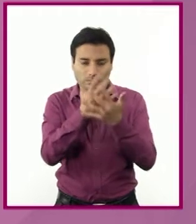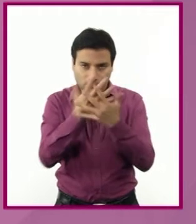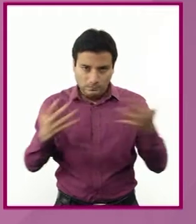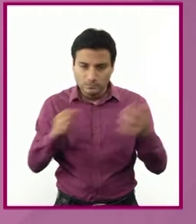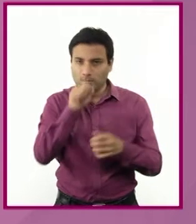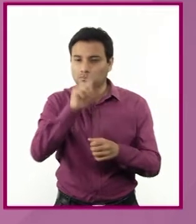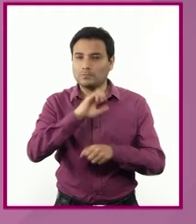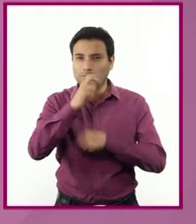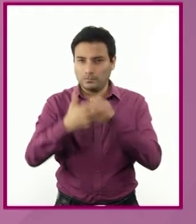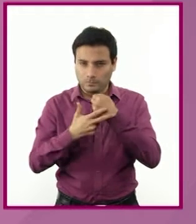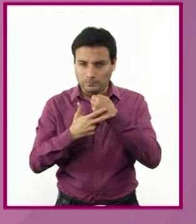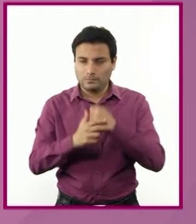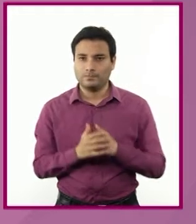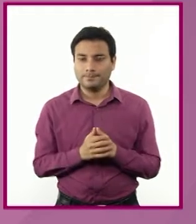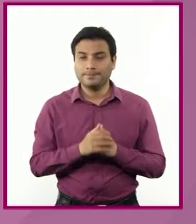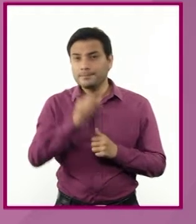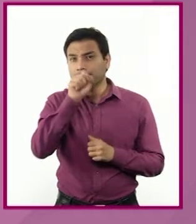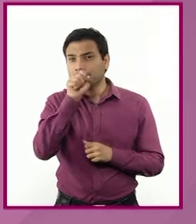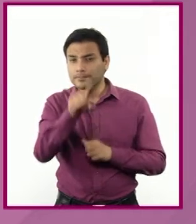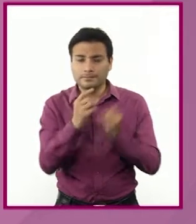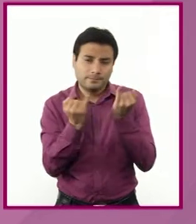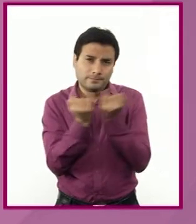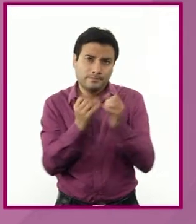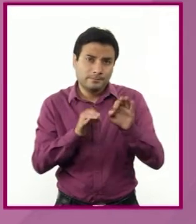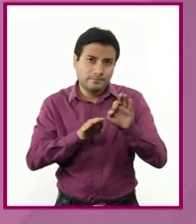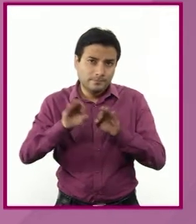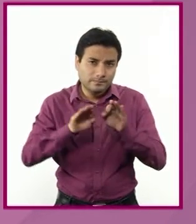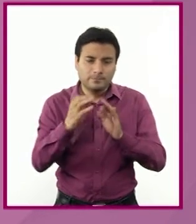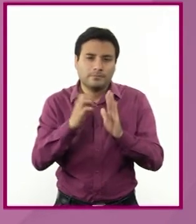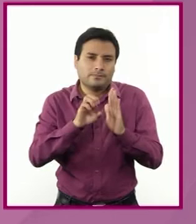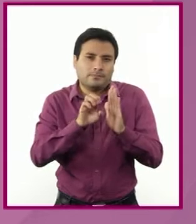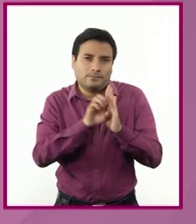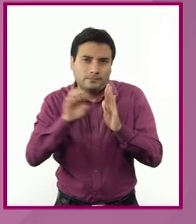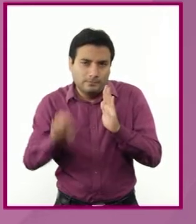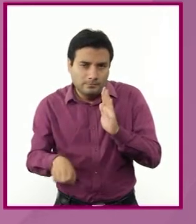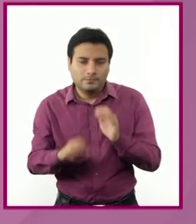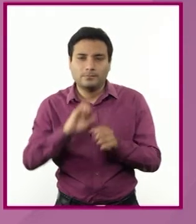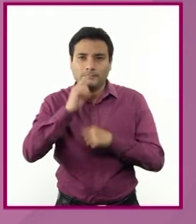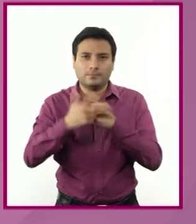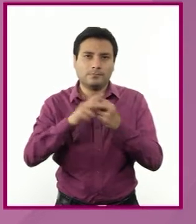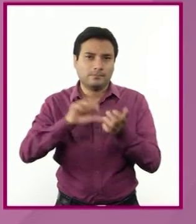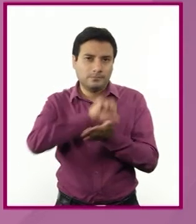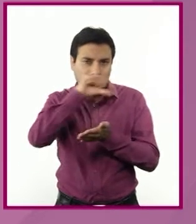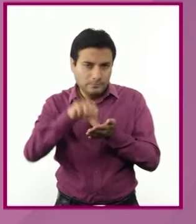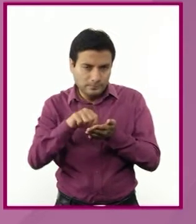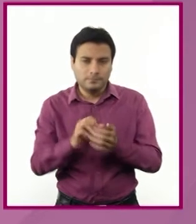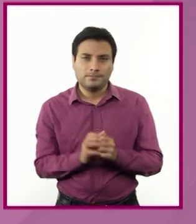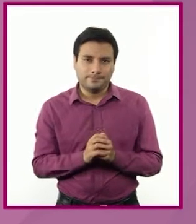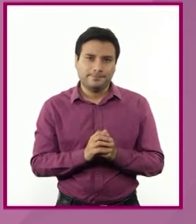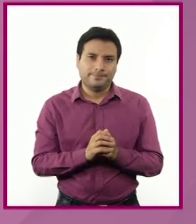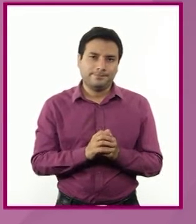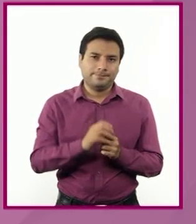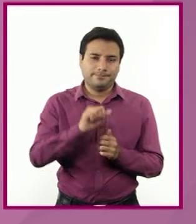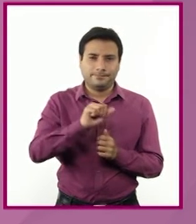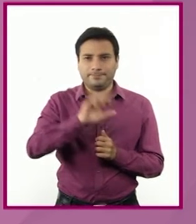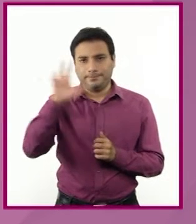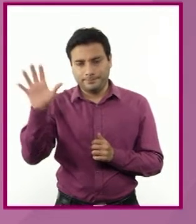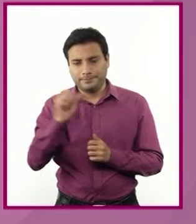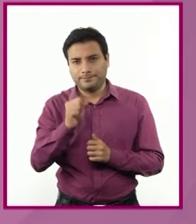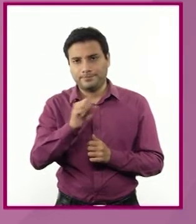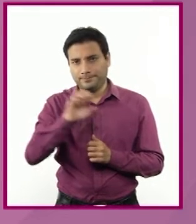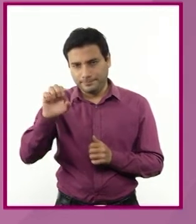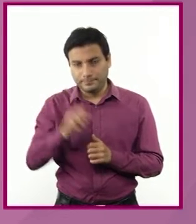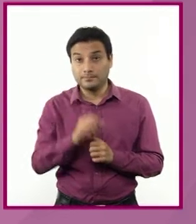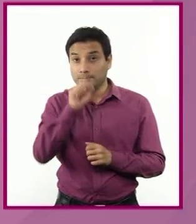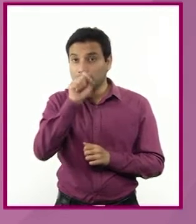fuentes de empleo. Tal es el caso de las regiones del centro de Europa y sureste de Asia. Disponibilidad de